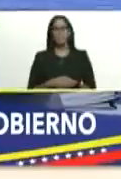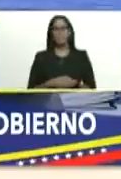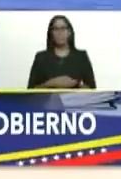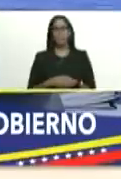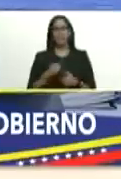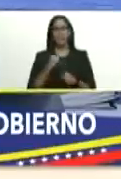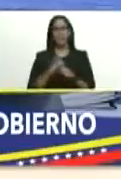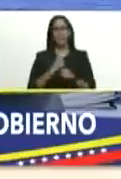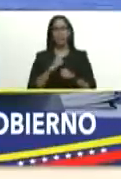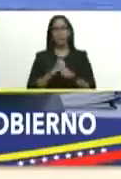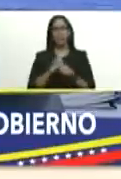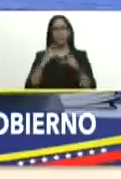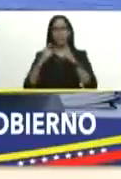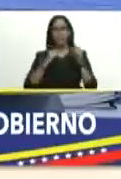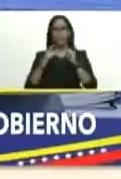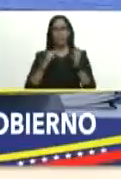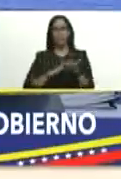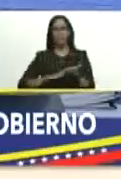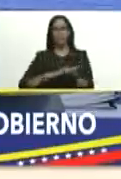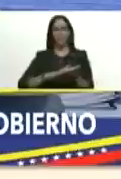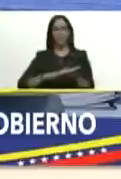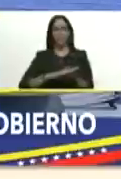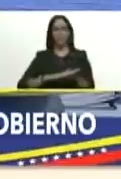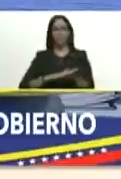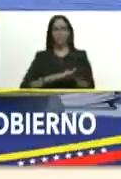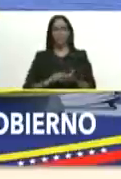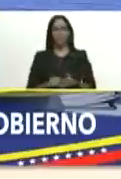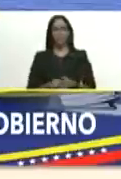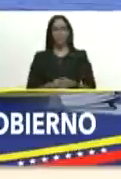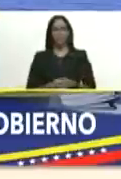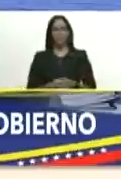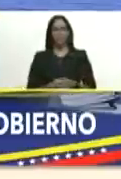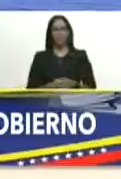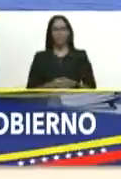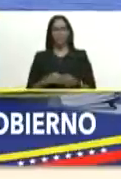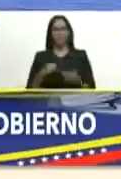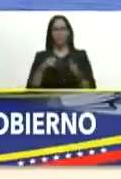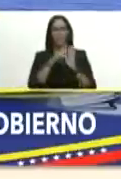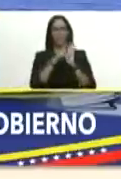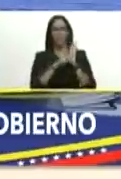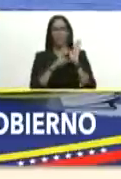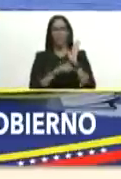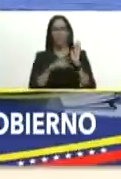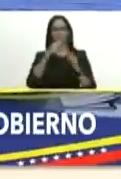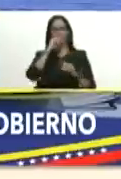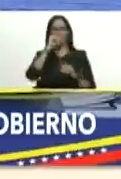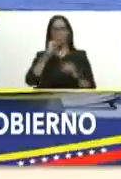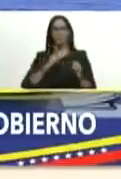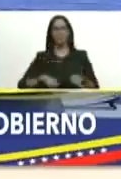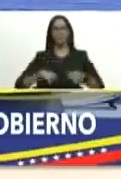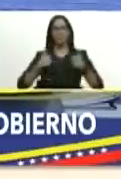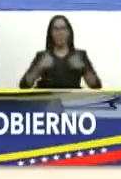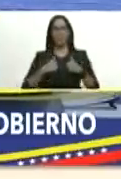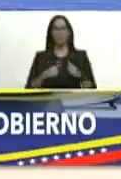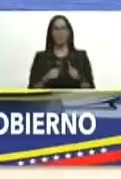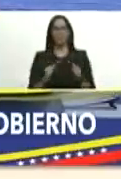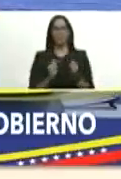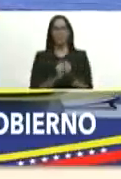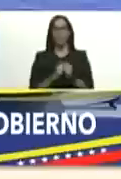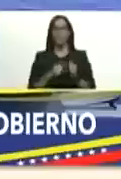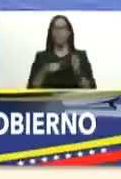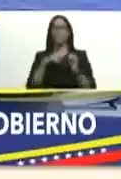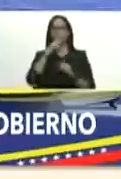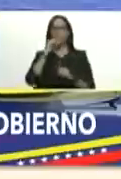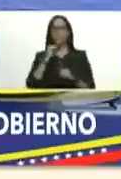trillando para su solución, ¿sí? En el programa Maduro Más, con Maduro Plus, lo llaman